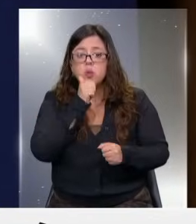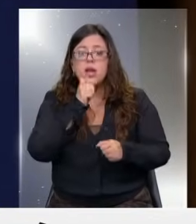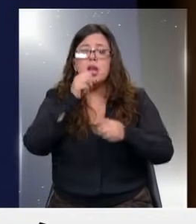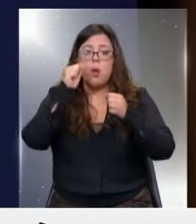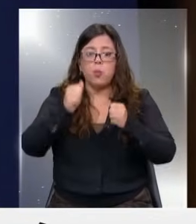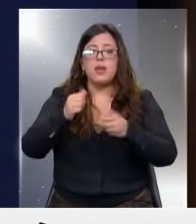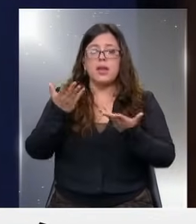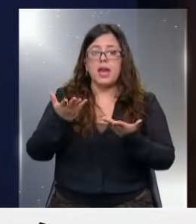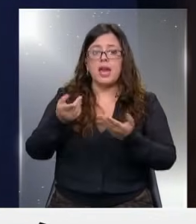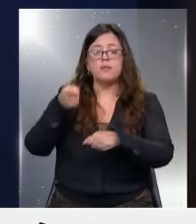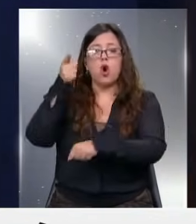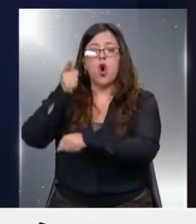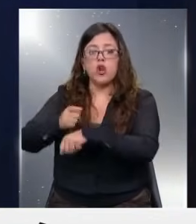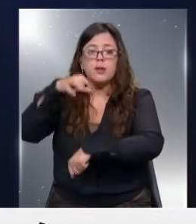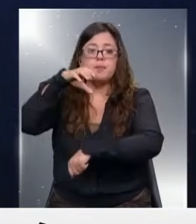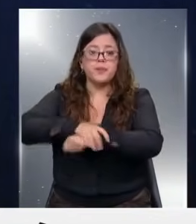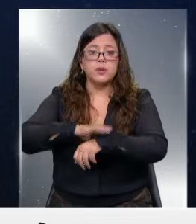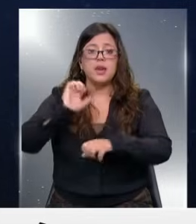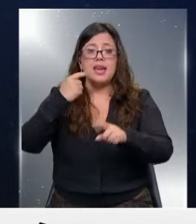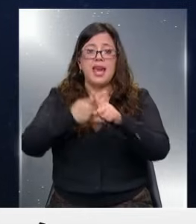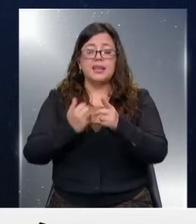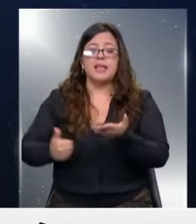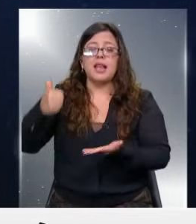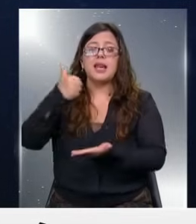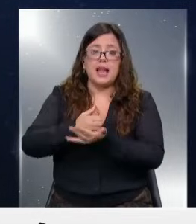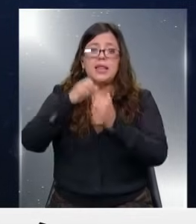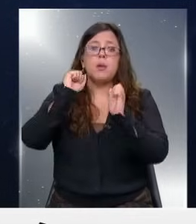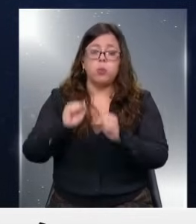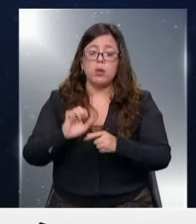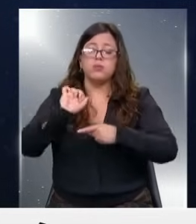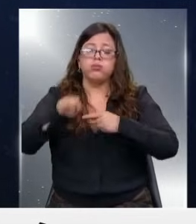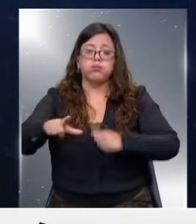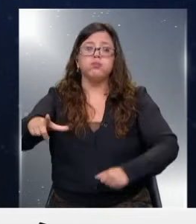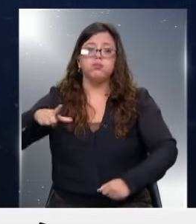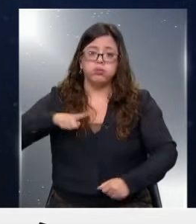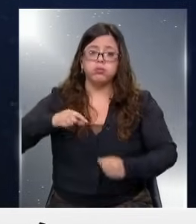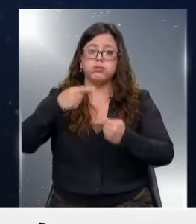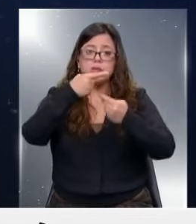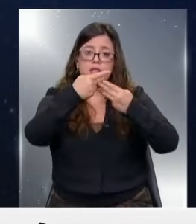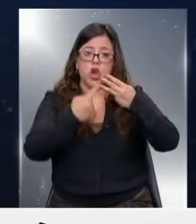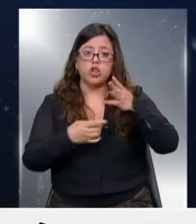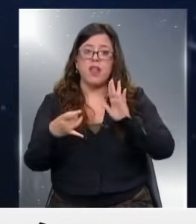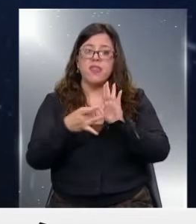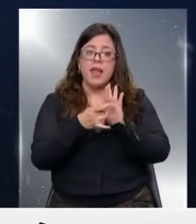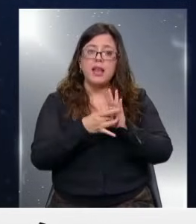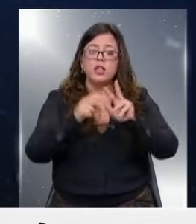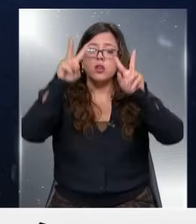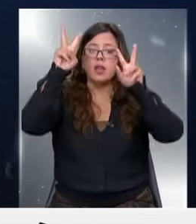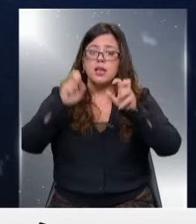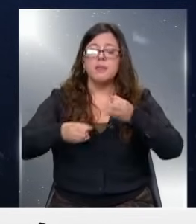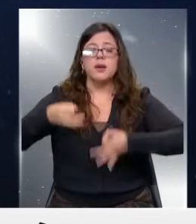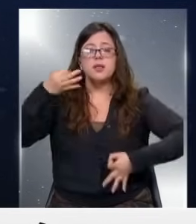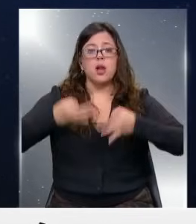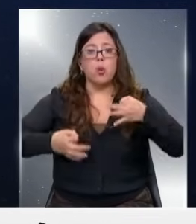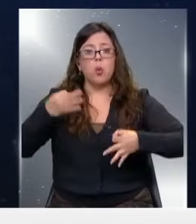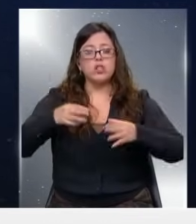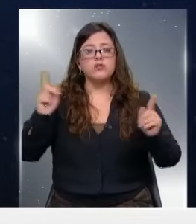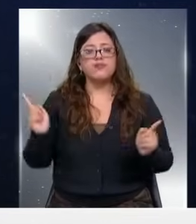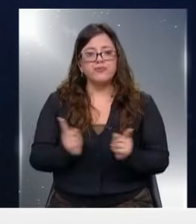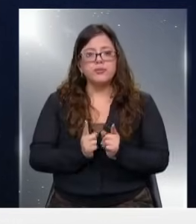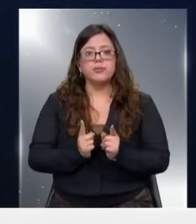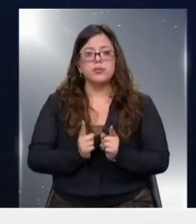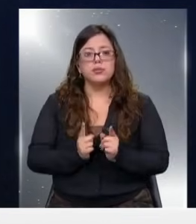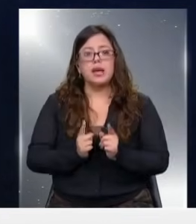detención. El exalcalde podría aceptar su culpabilidad de los 3 delitos que se le imputan a través de un juicio abreviado,